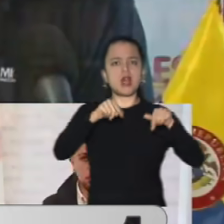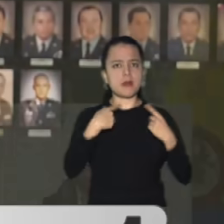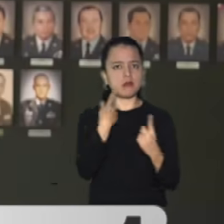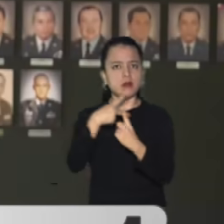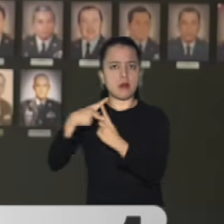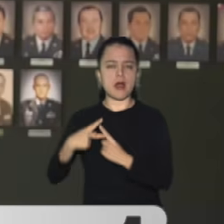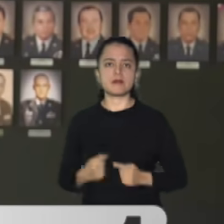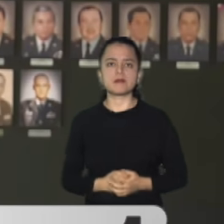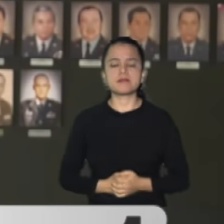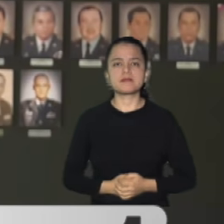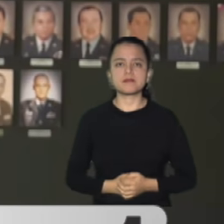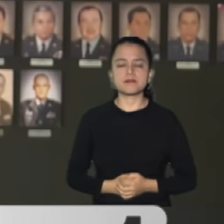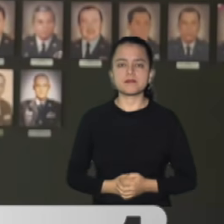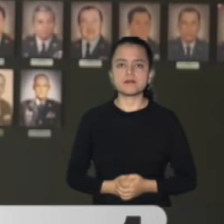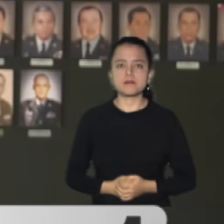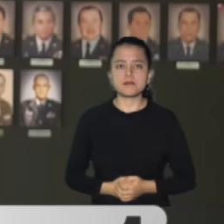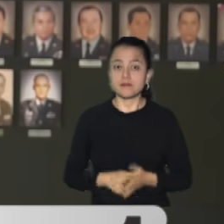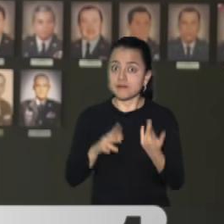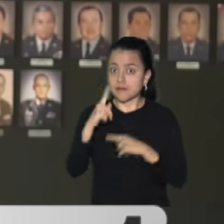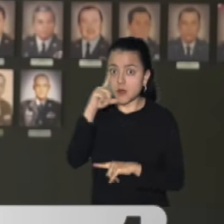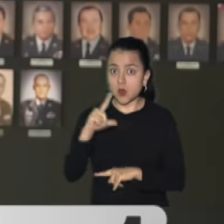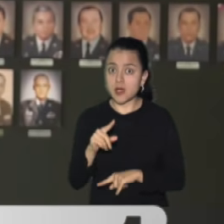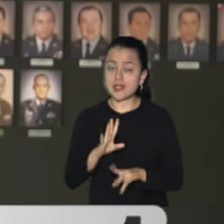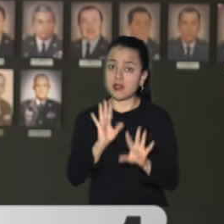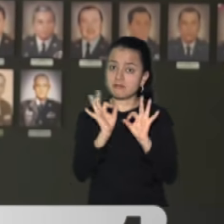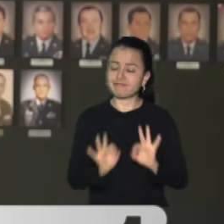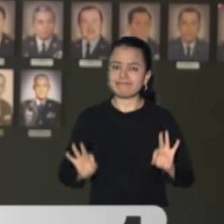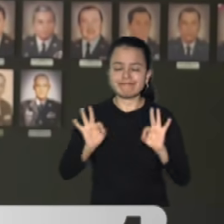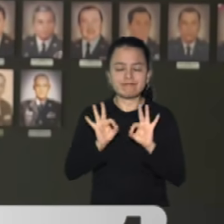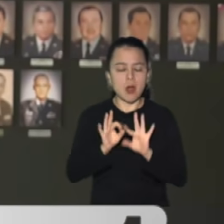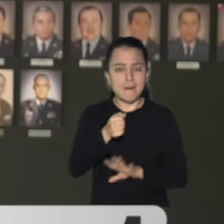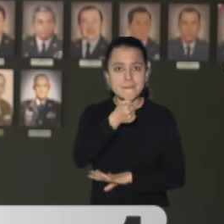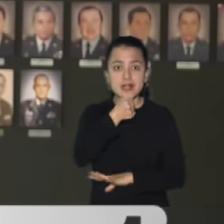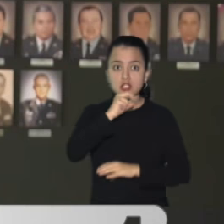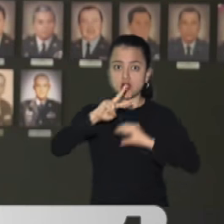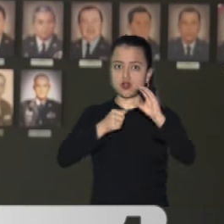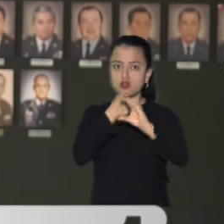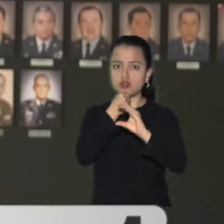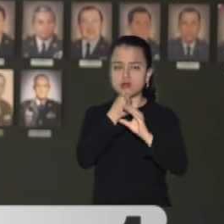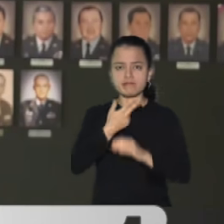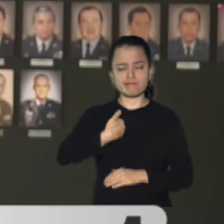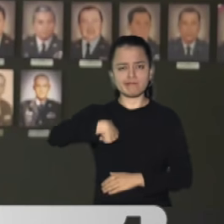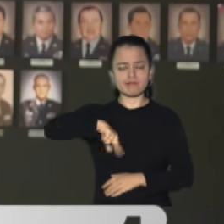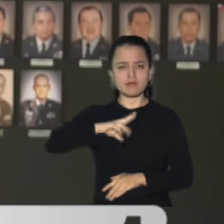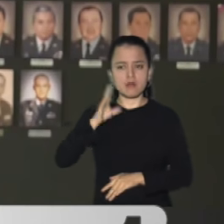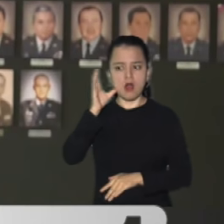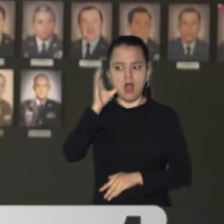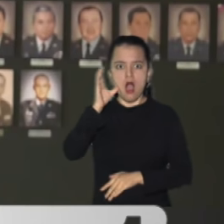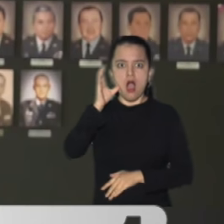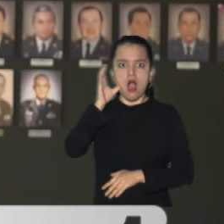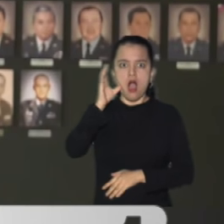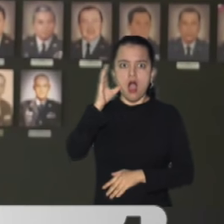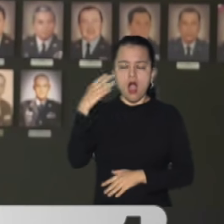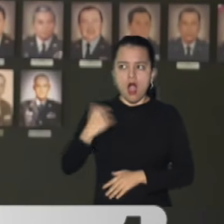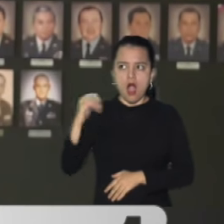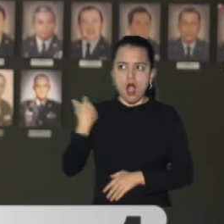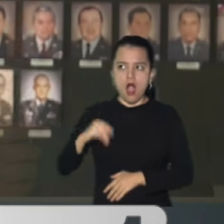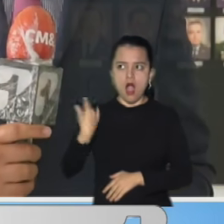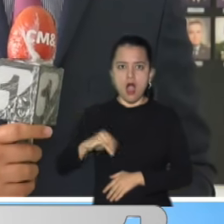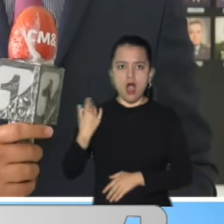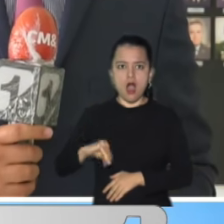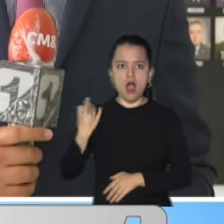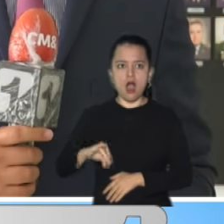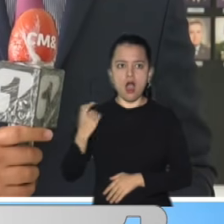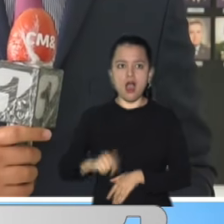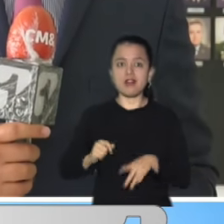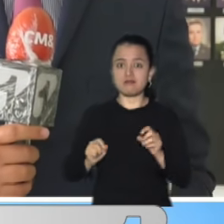terminado. Luisa, otra noticia importante, Noticentro 1 CMI conoció unas alarmantes cifras que tienen que ver con el